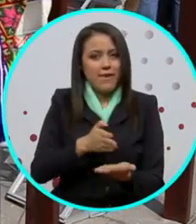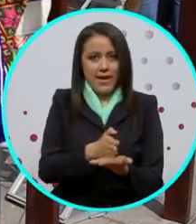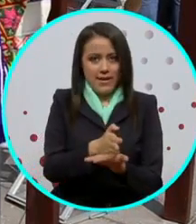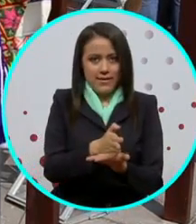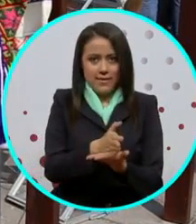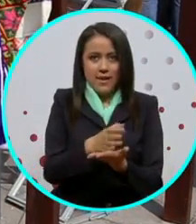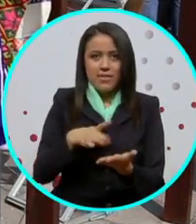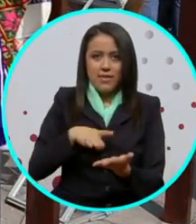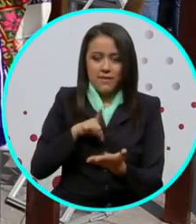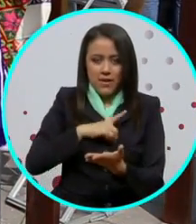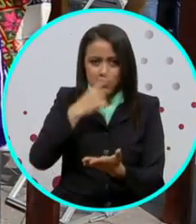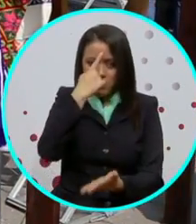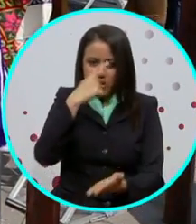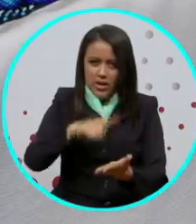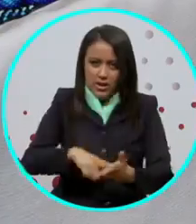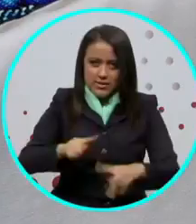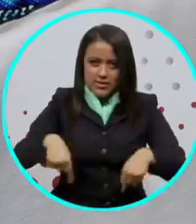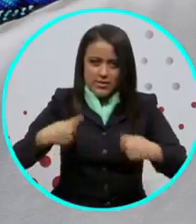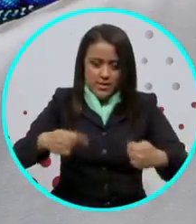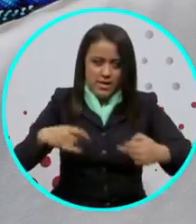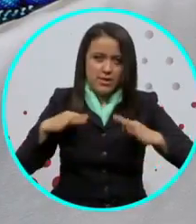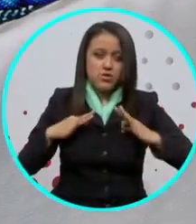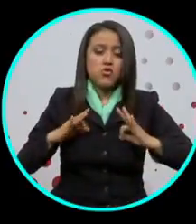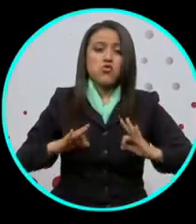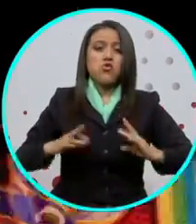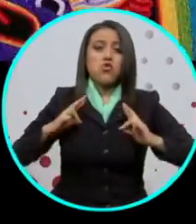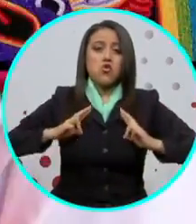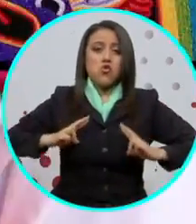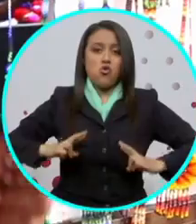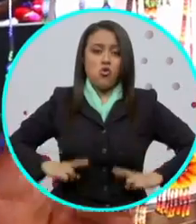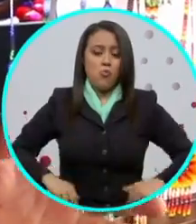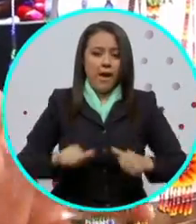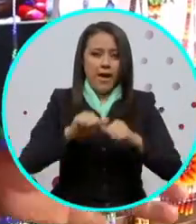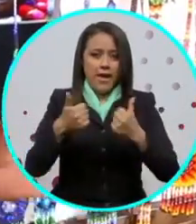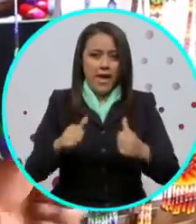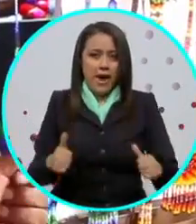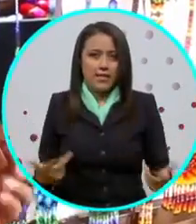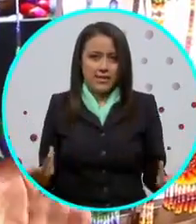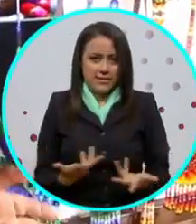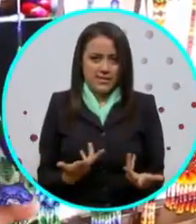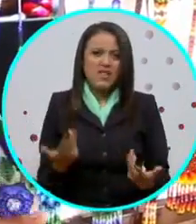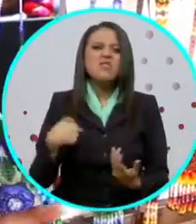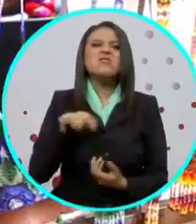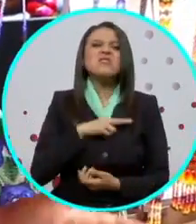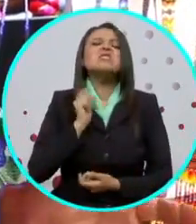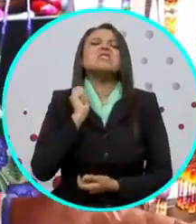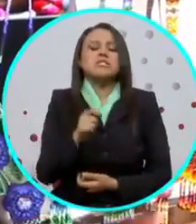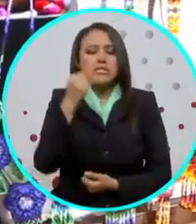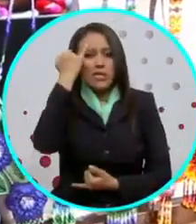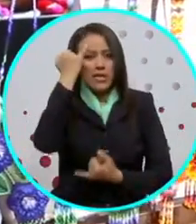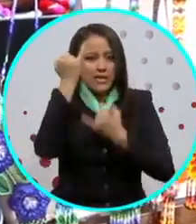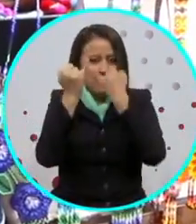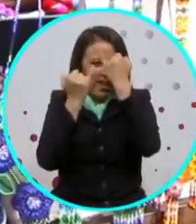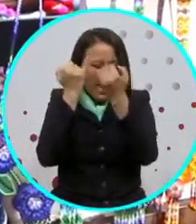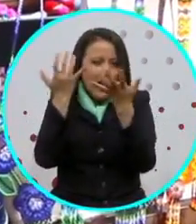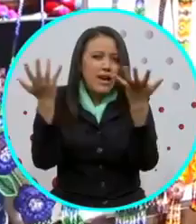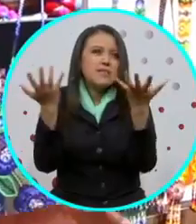en sus ritos, su vestimenta y en sus artesanías. Con nuestra inspiración hacemos los